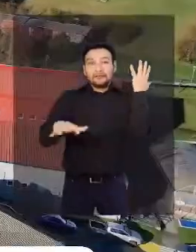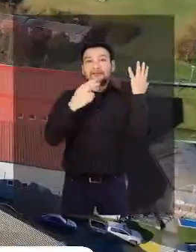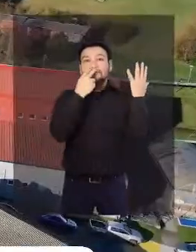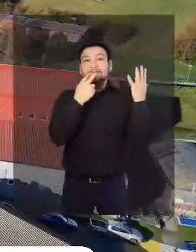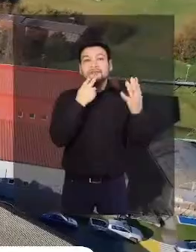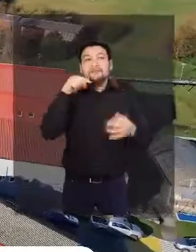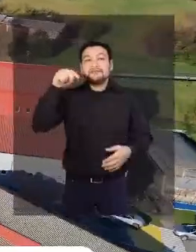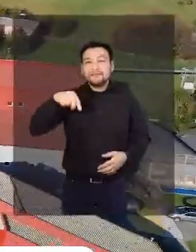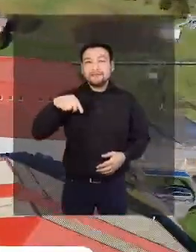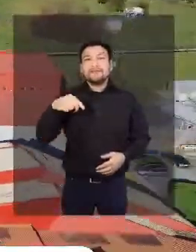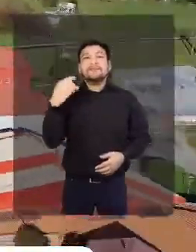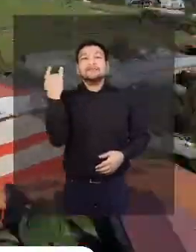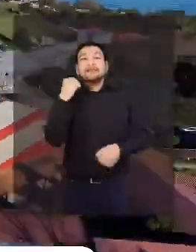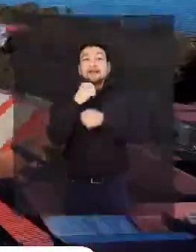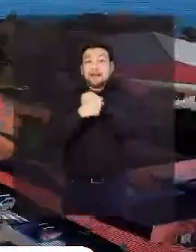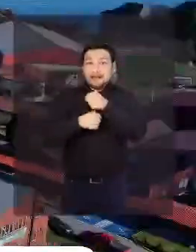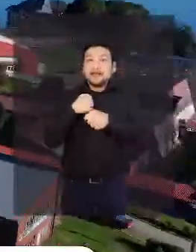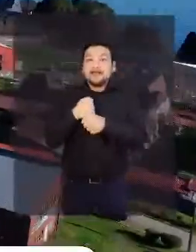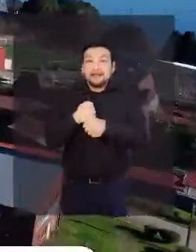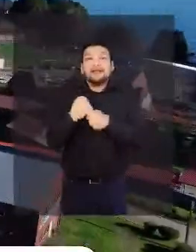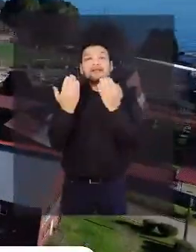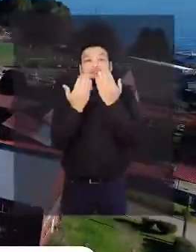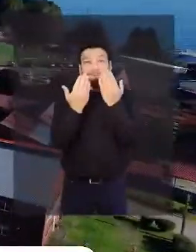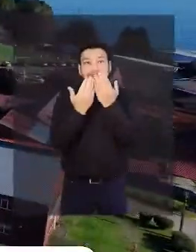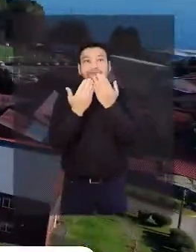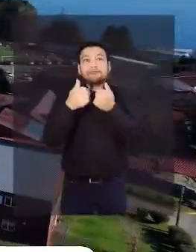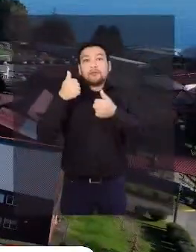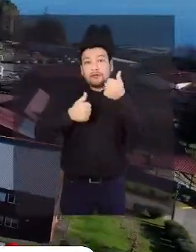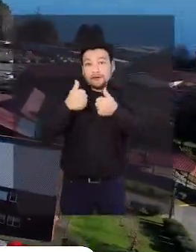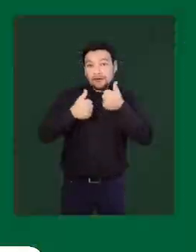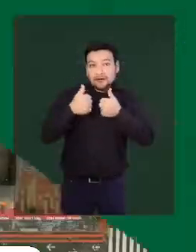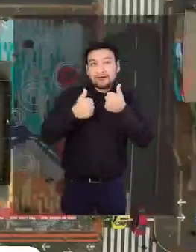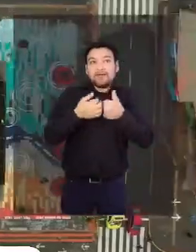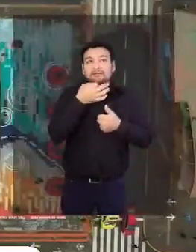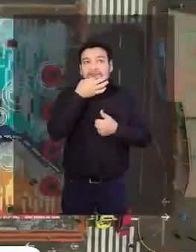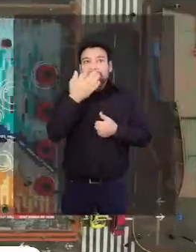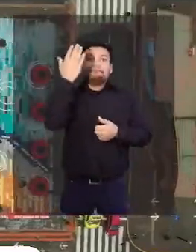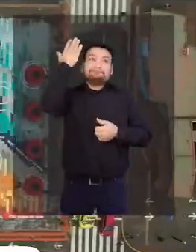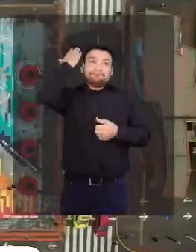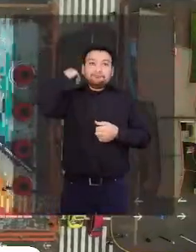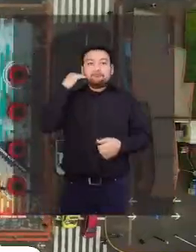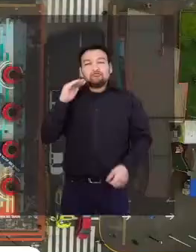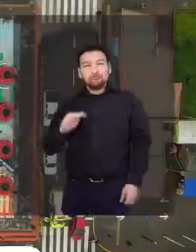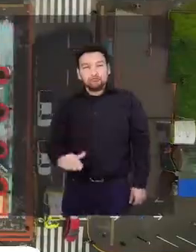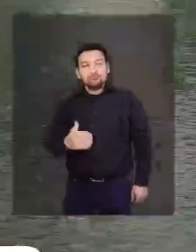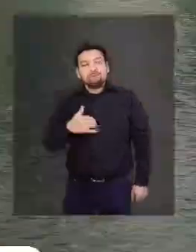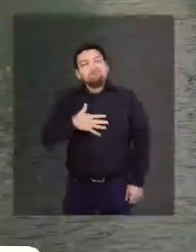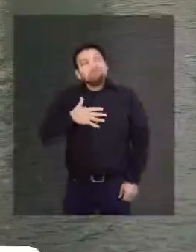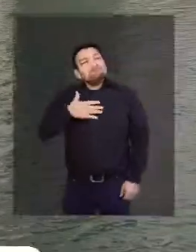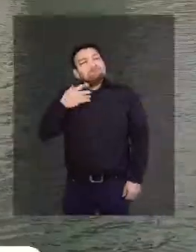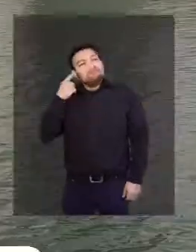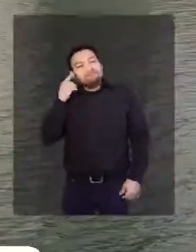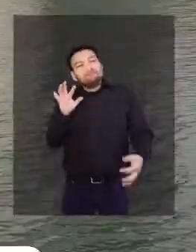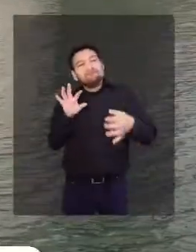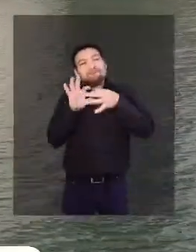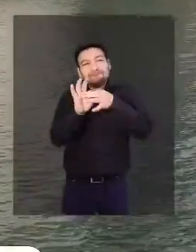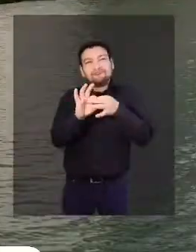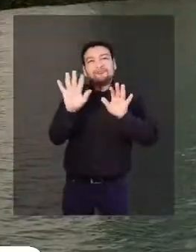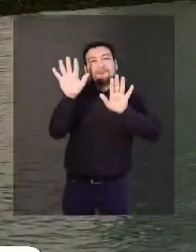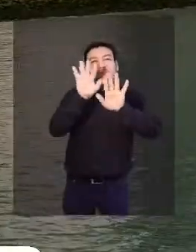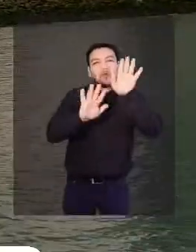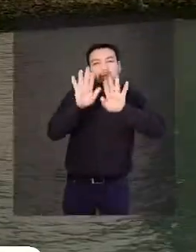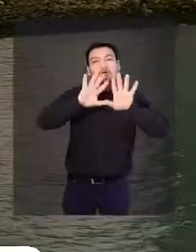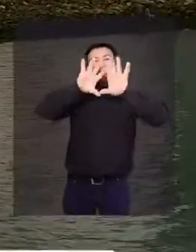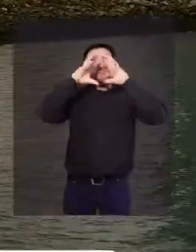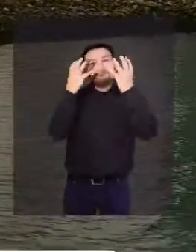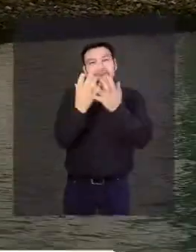las instituciones educativas más destacadas del país. El notable crecimiento de la ciudad de Puerto Montt y la